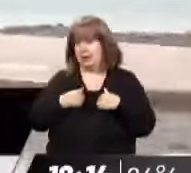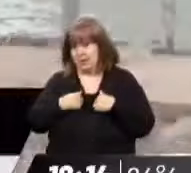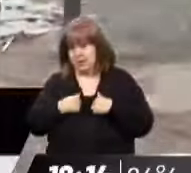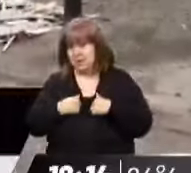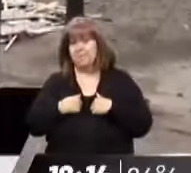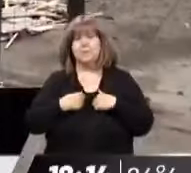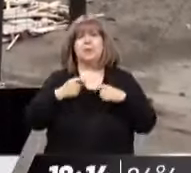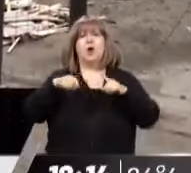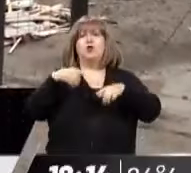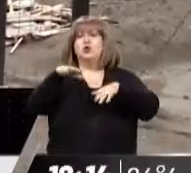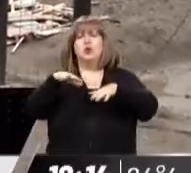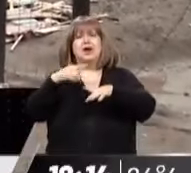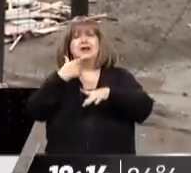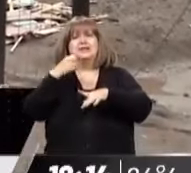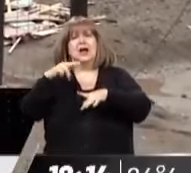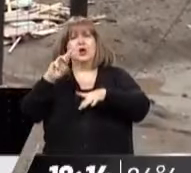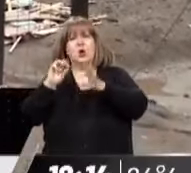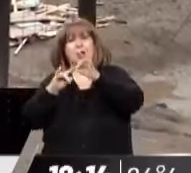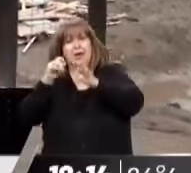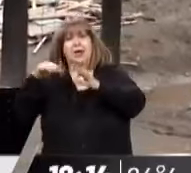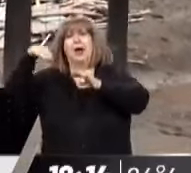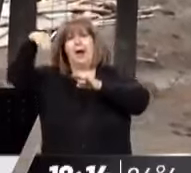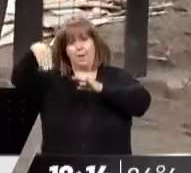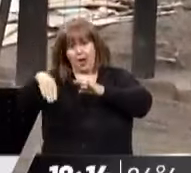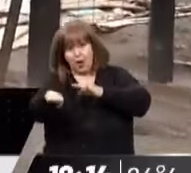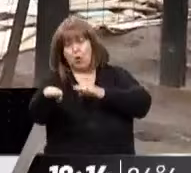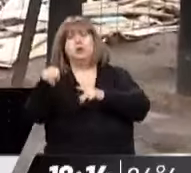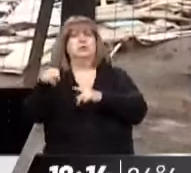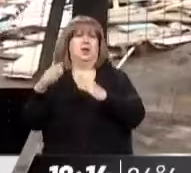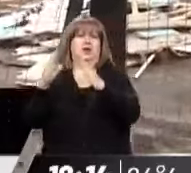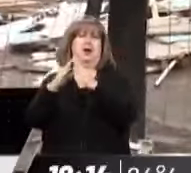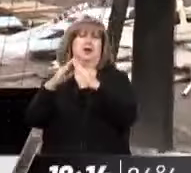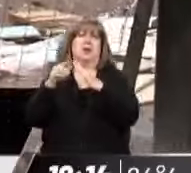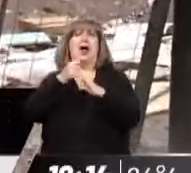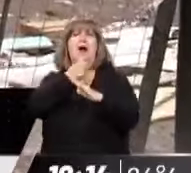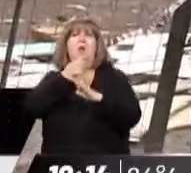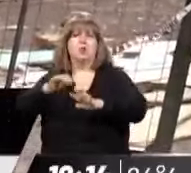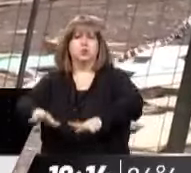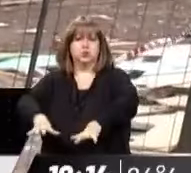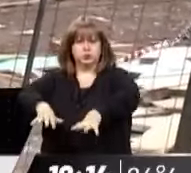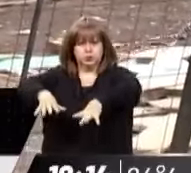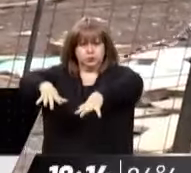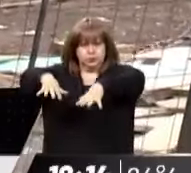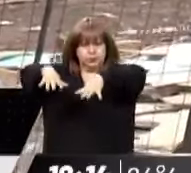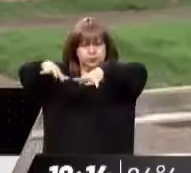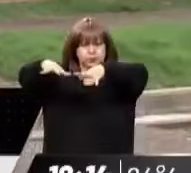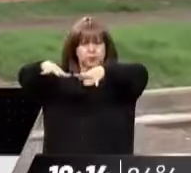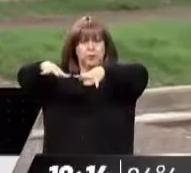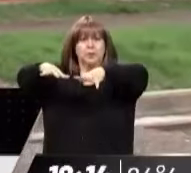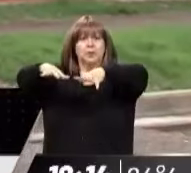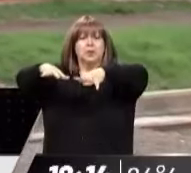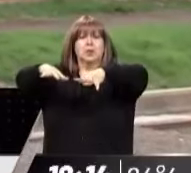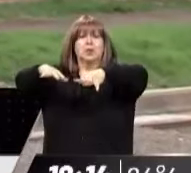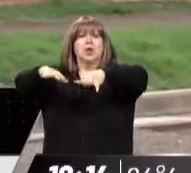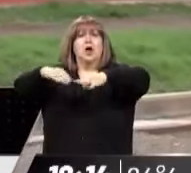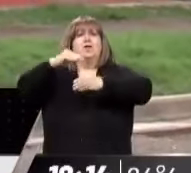San Roque, dice que sí, que hay muchas casas que han sido inundadas, que han tenido que ir a dormir